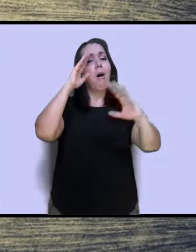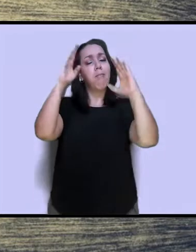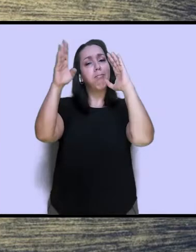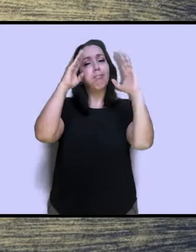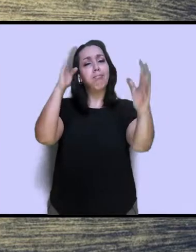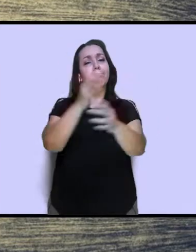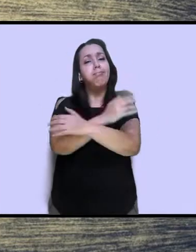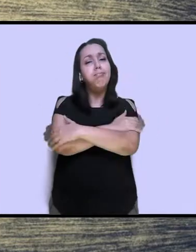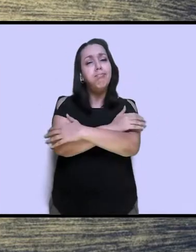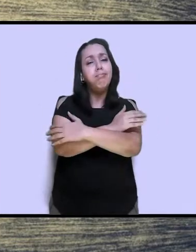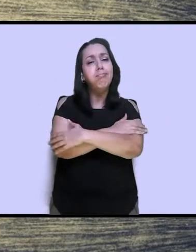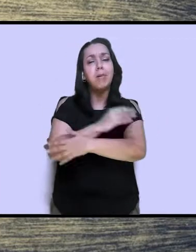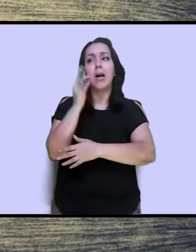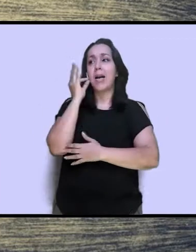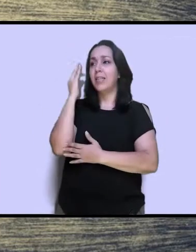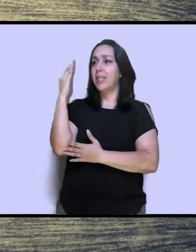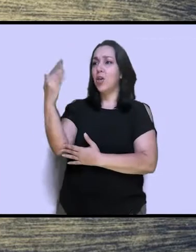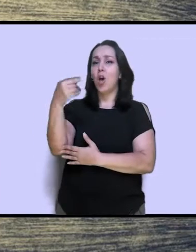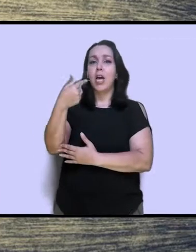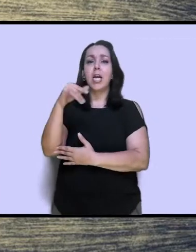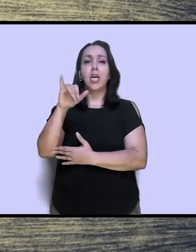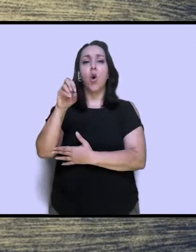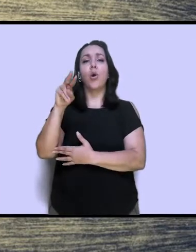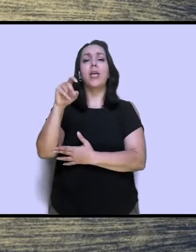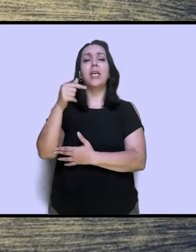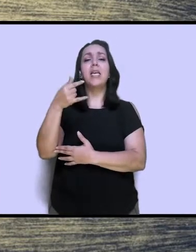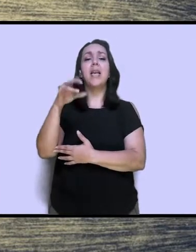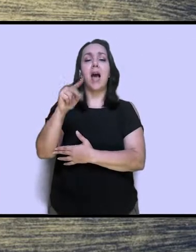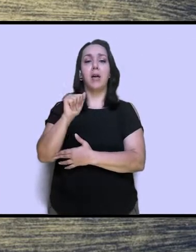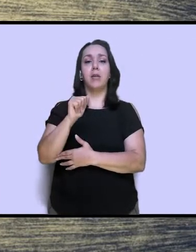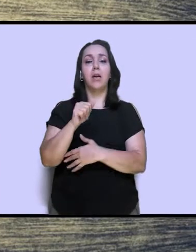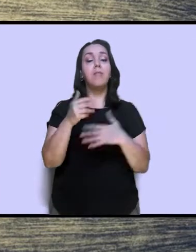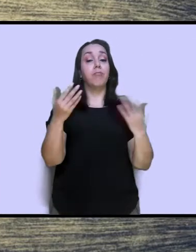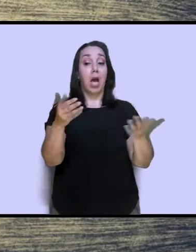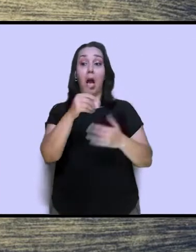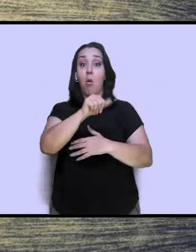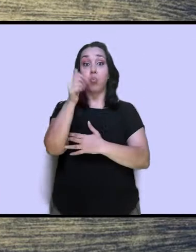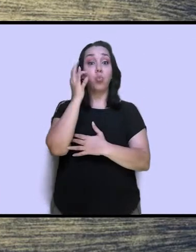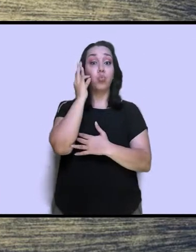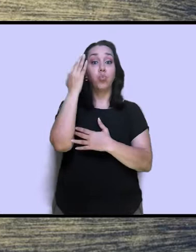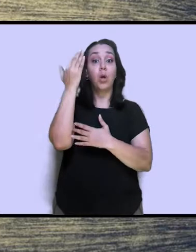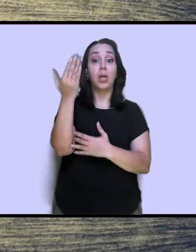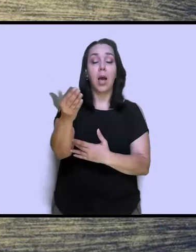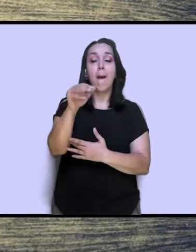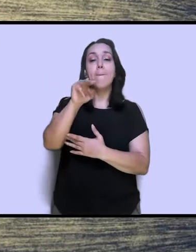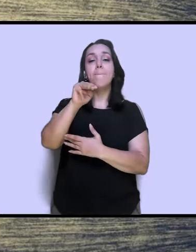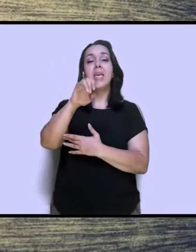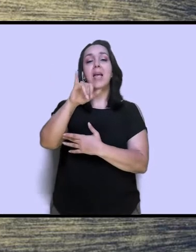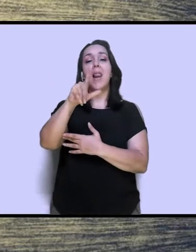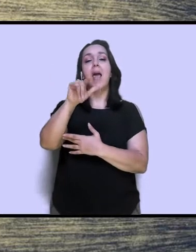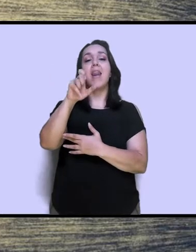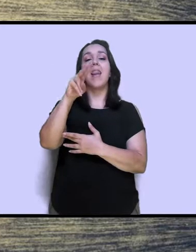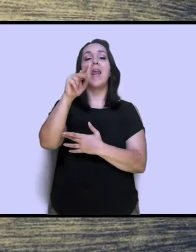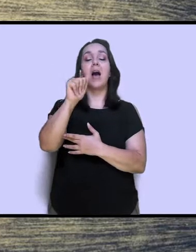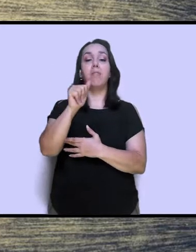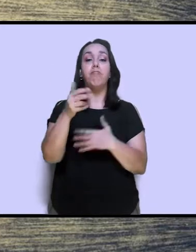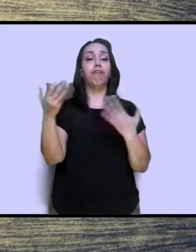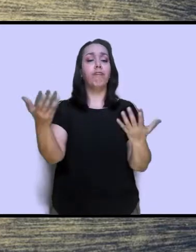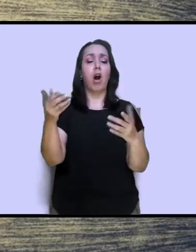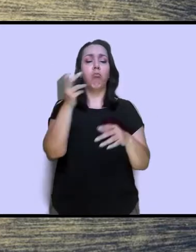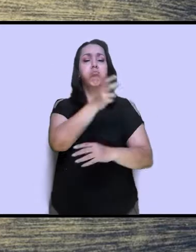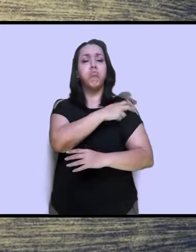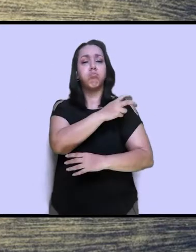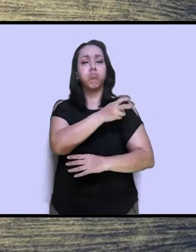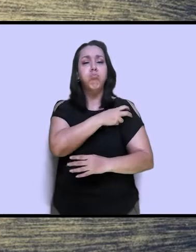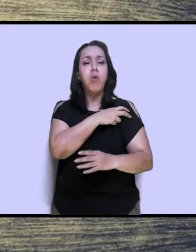saludo afectuoso a la señora Georgina Jara Lemaire, directora regional, a la señora Milena Alfaro Quesada, jefe del Departamento